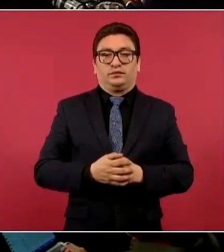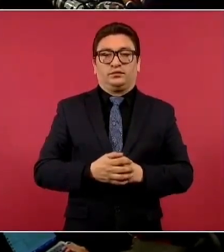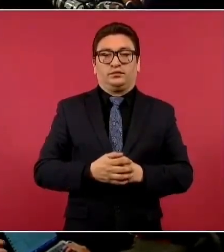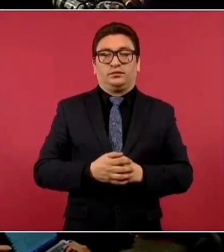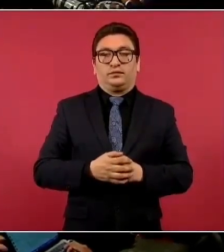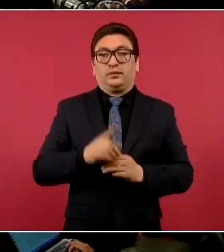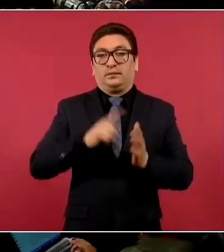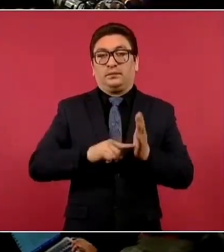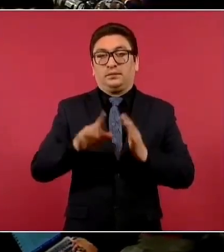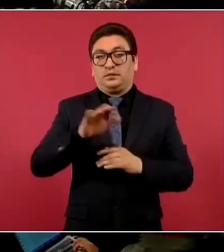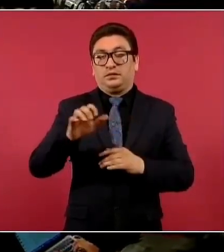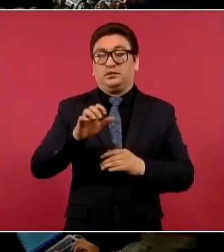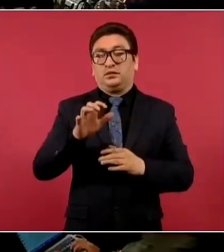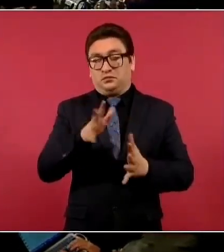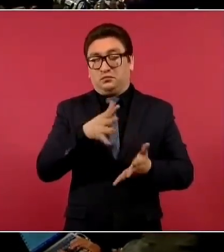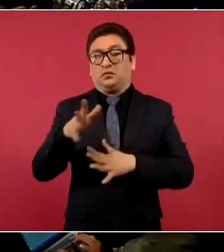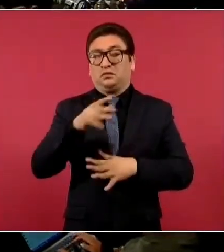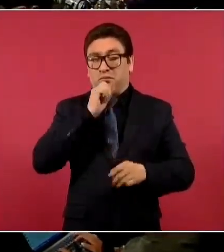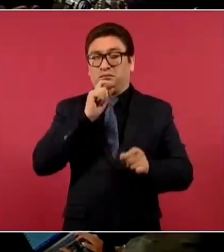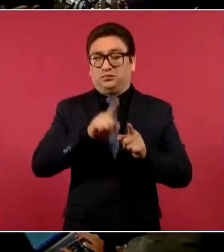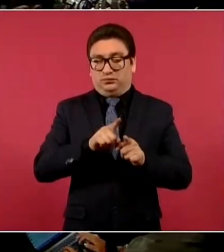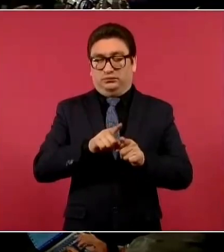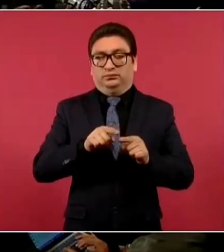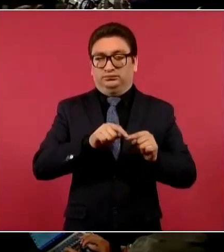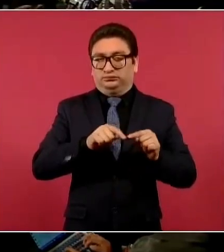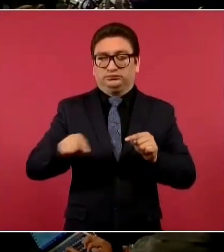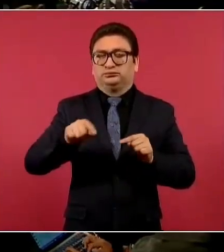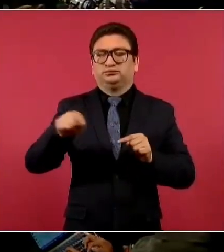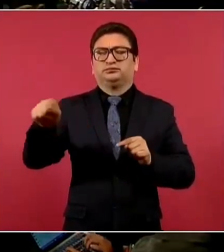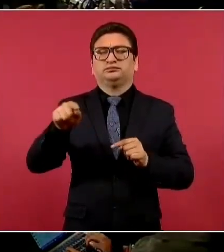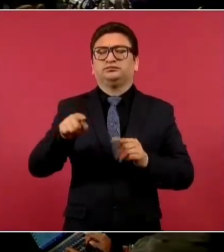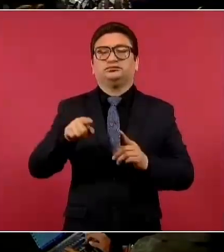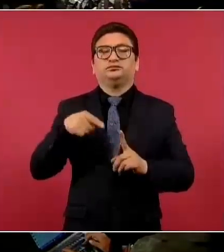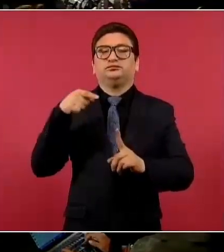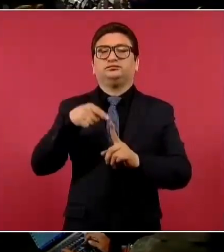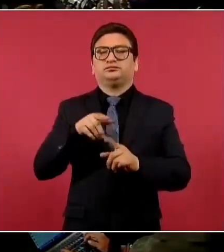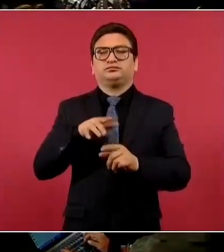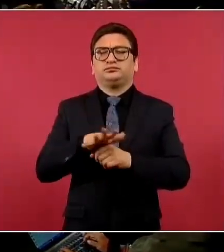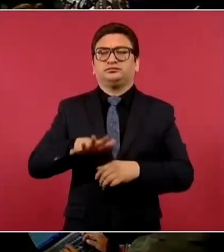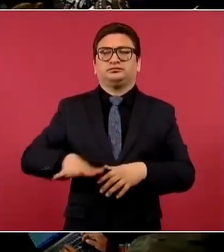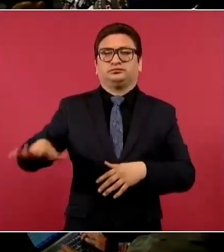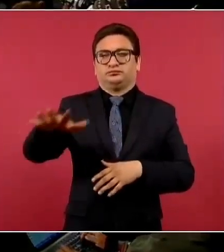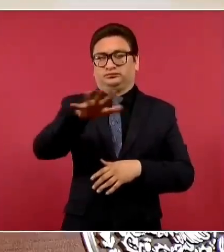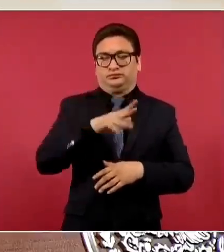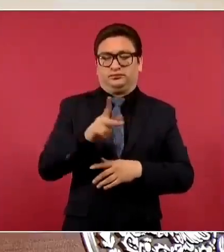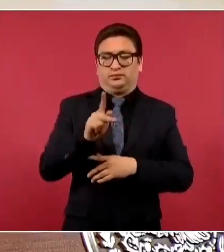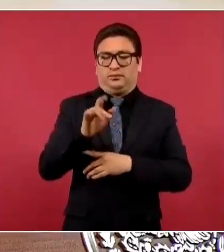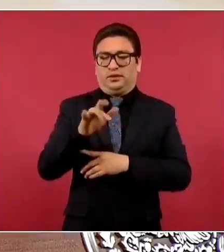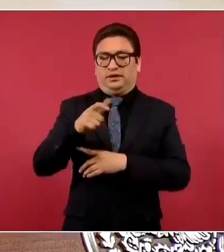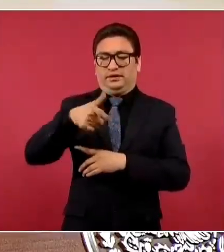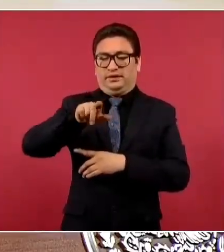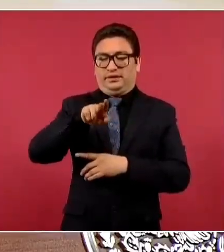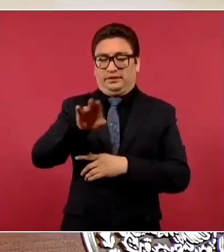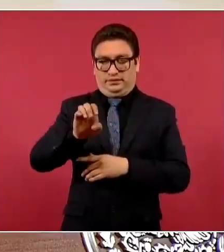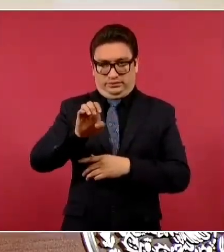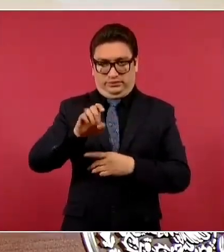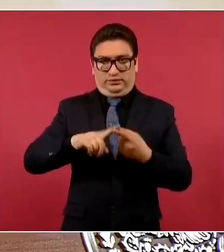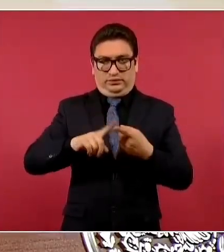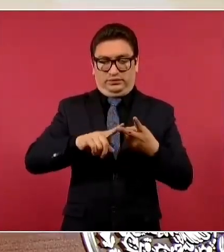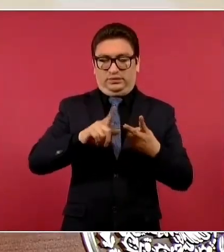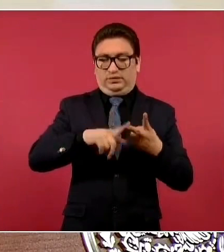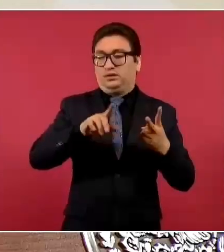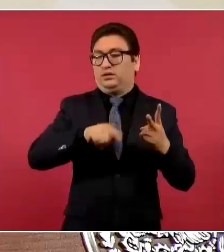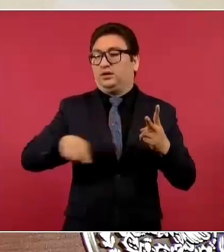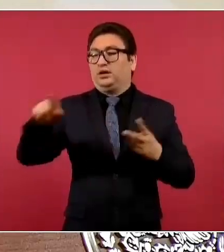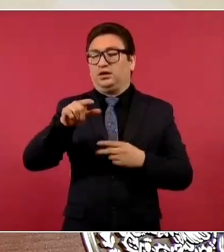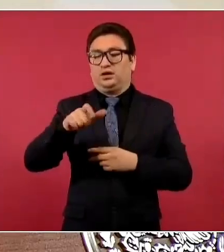1.500 kilómetros también aproximados que tienen que ver con Palenque, a